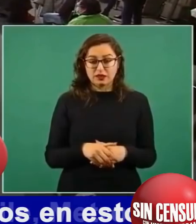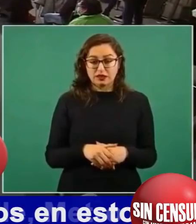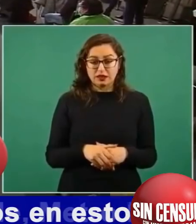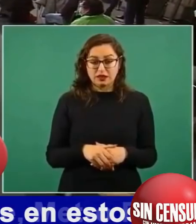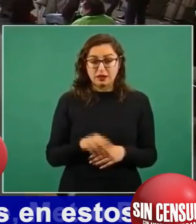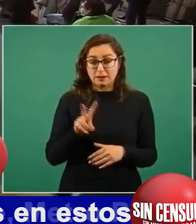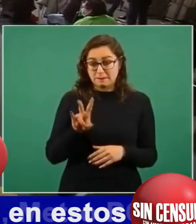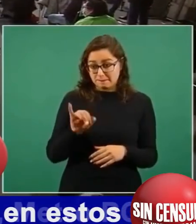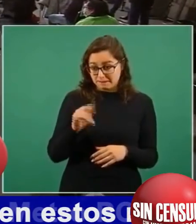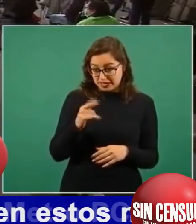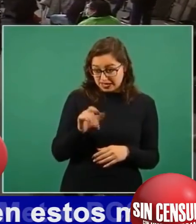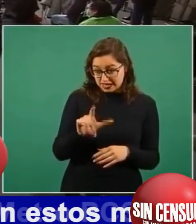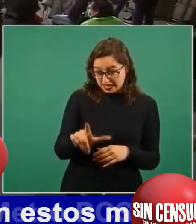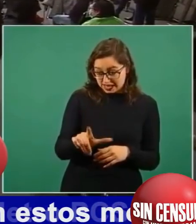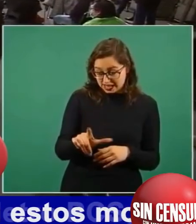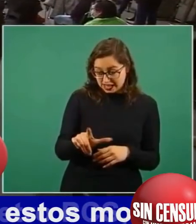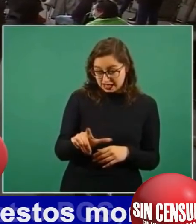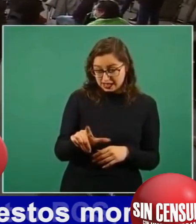Vigil.